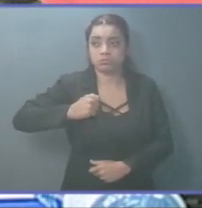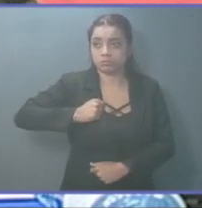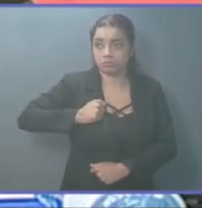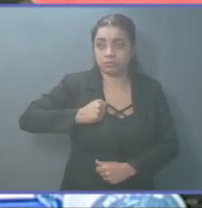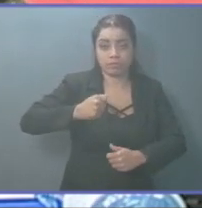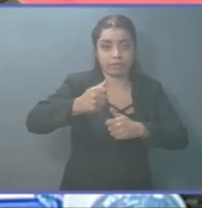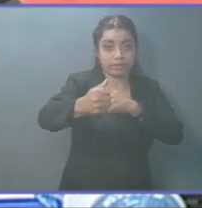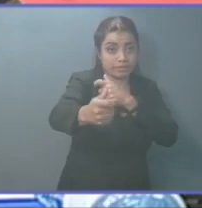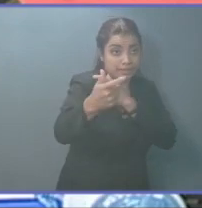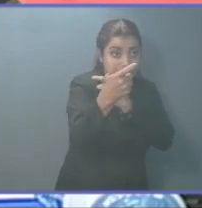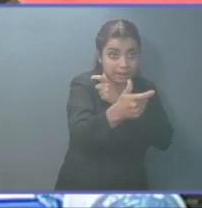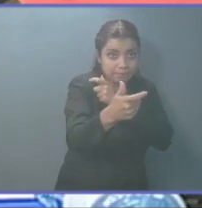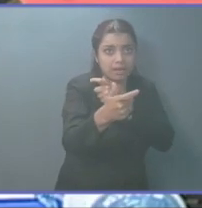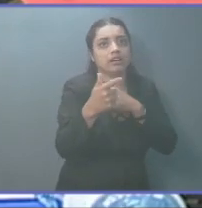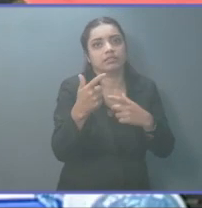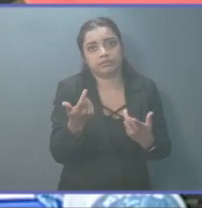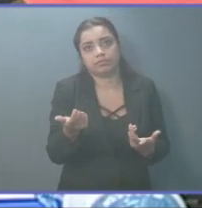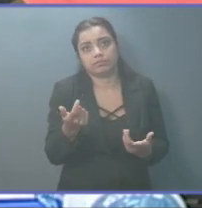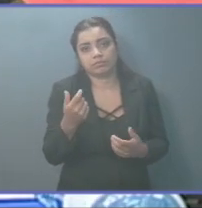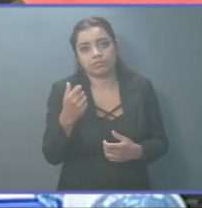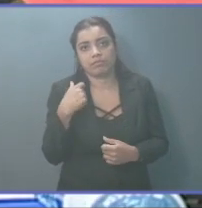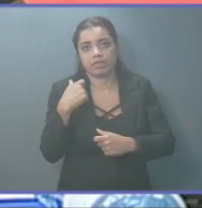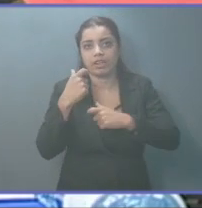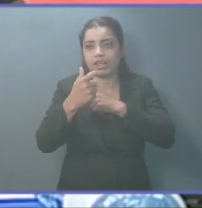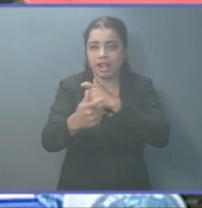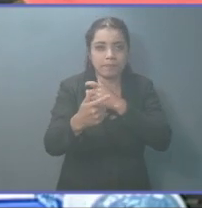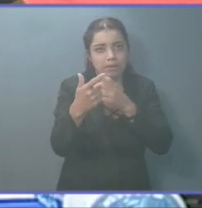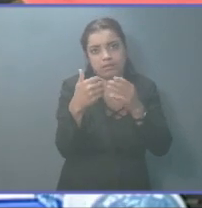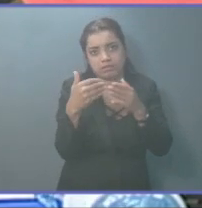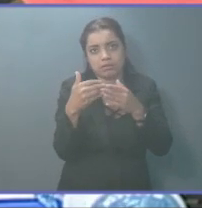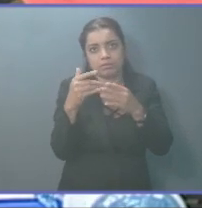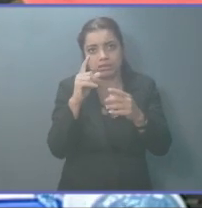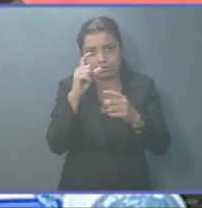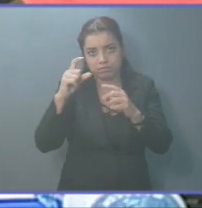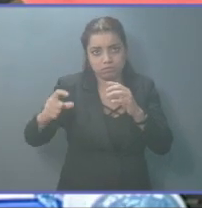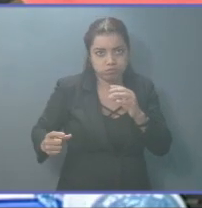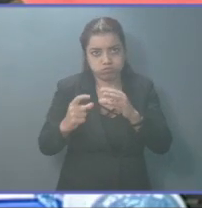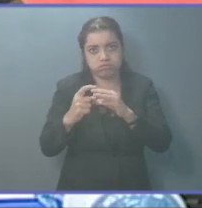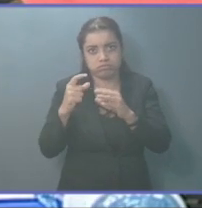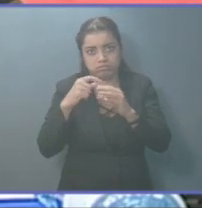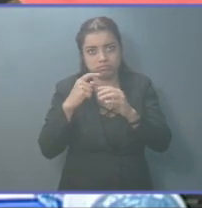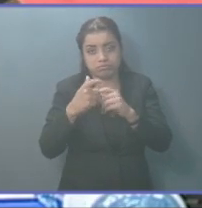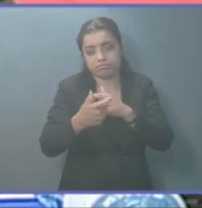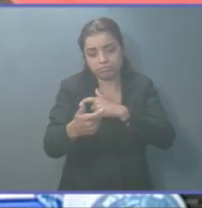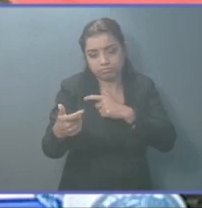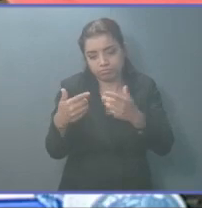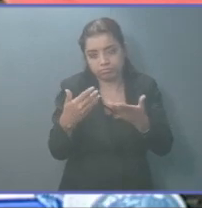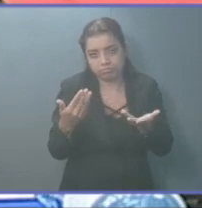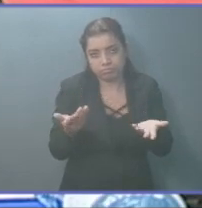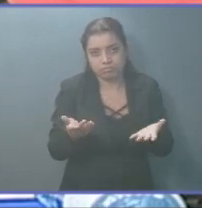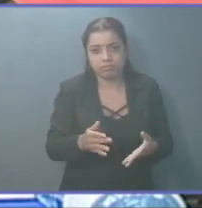arma, esa arma también se hace acompañar de la munición de combate.